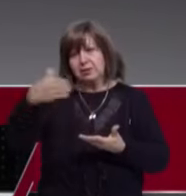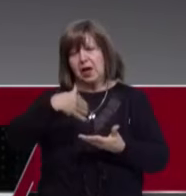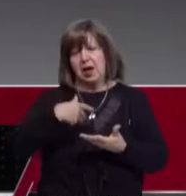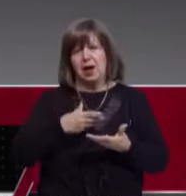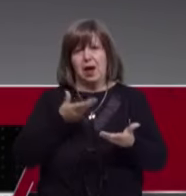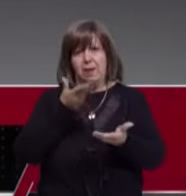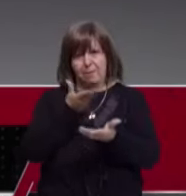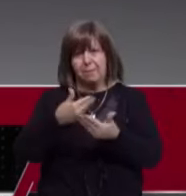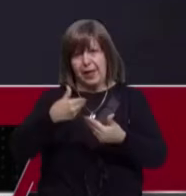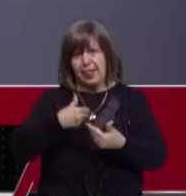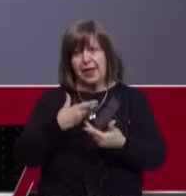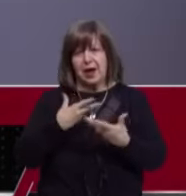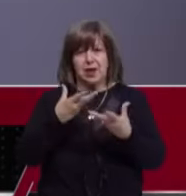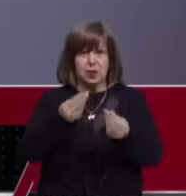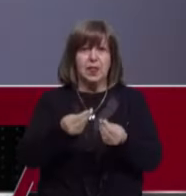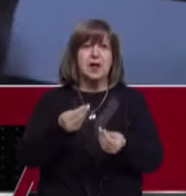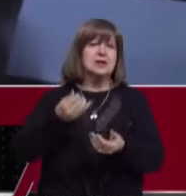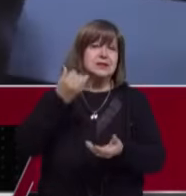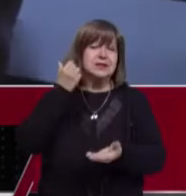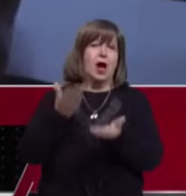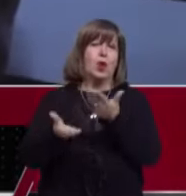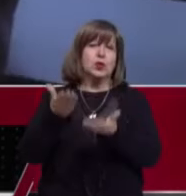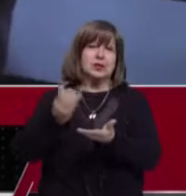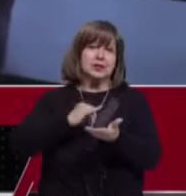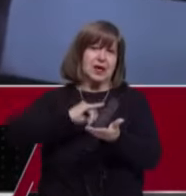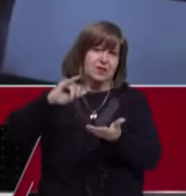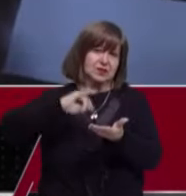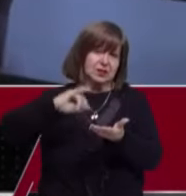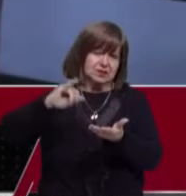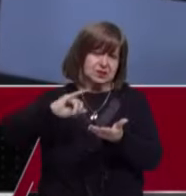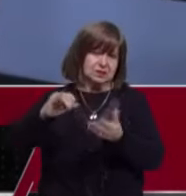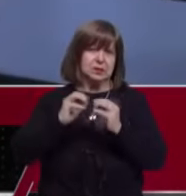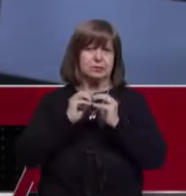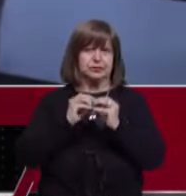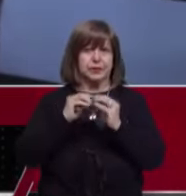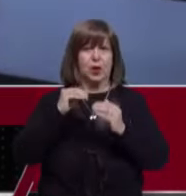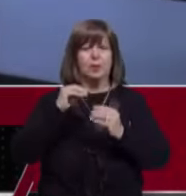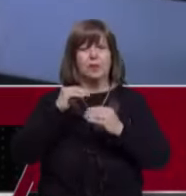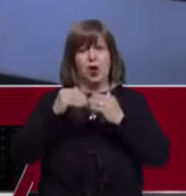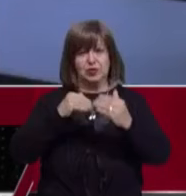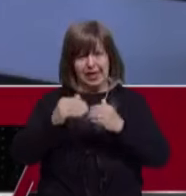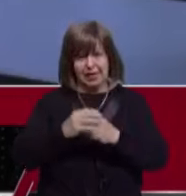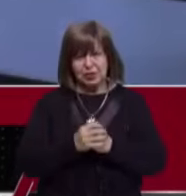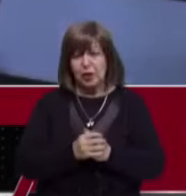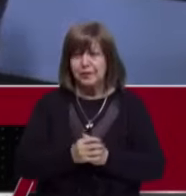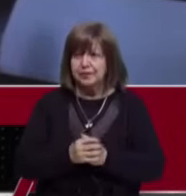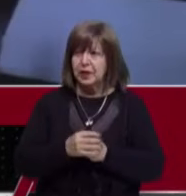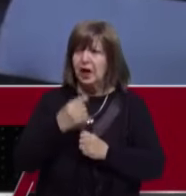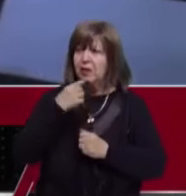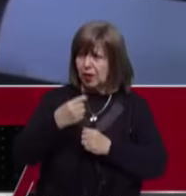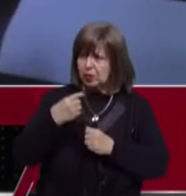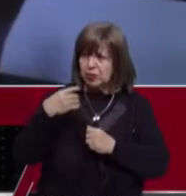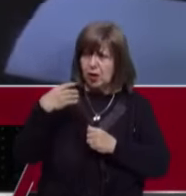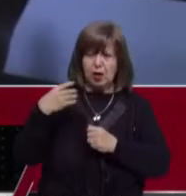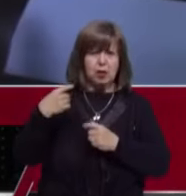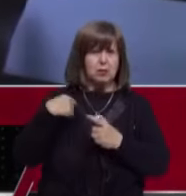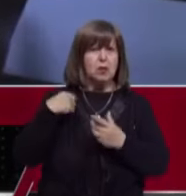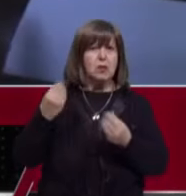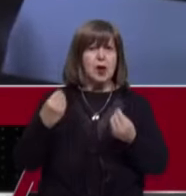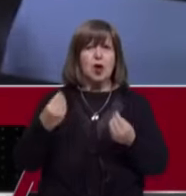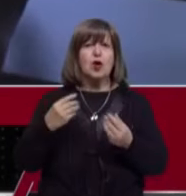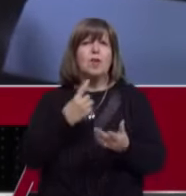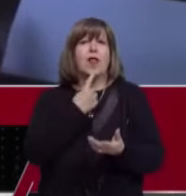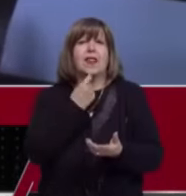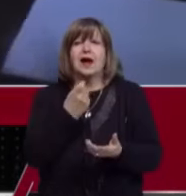trabajo y que hemos llevado a la justicia mendocina y están en trámite los procesos. Me decías que hay muchos casos de este estilo en la provincia. ¿Cómo hacemos